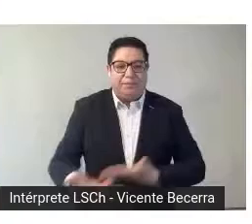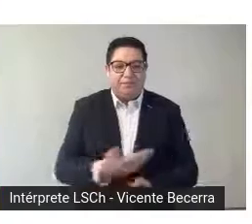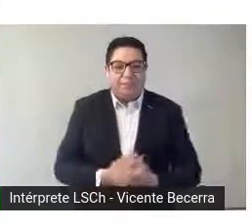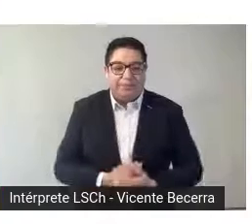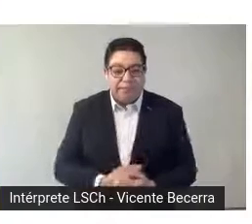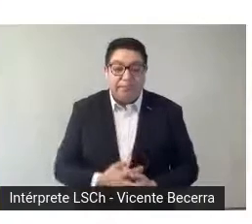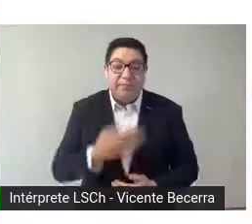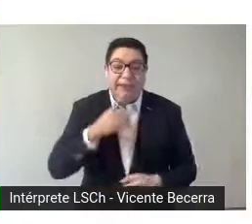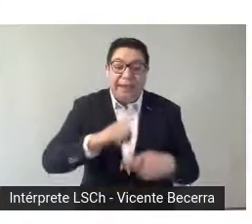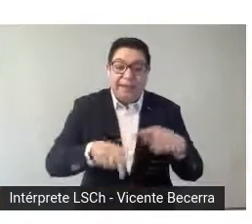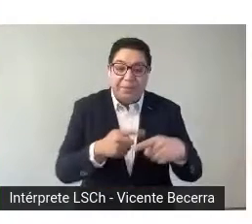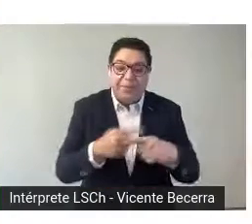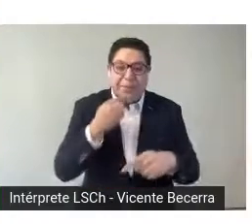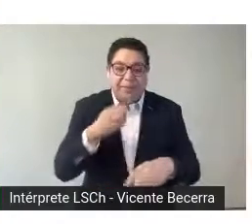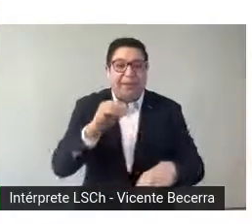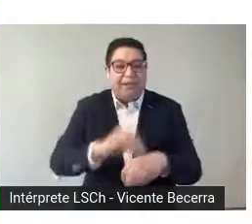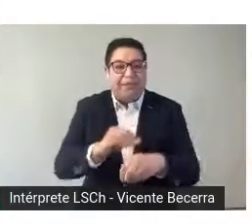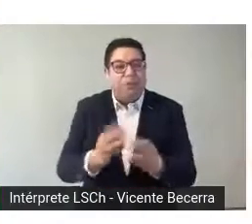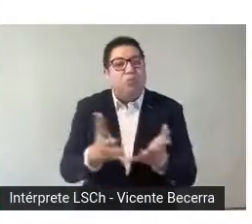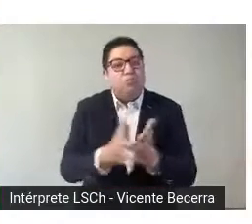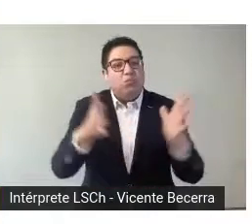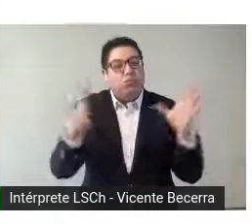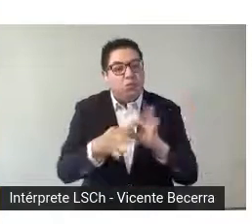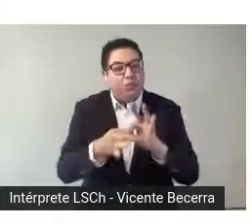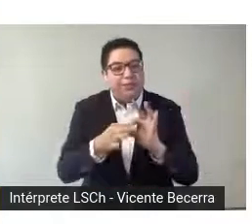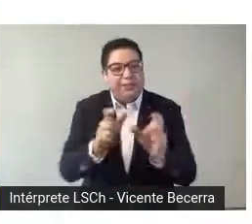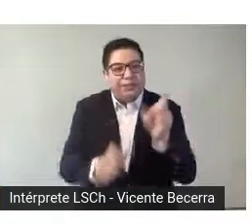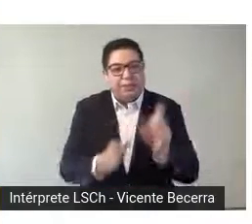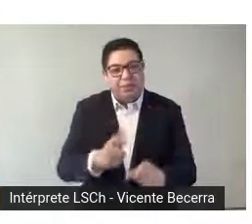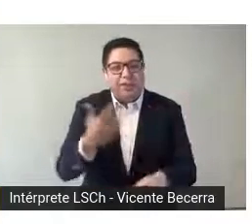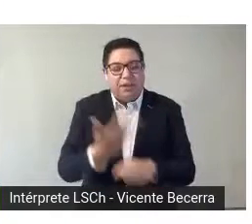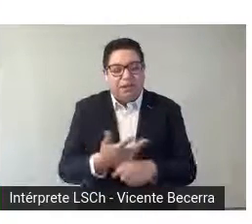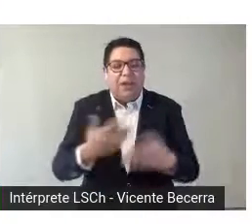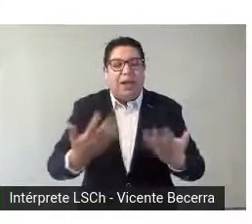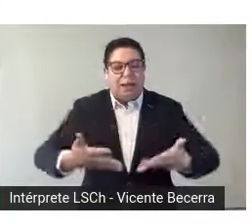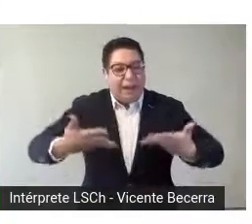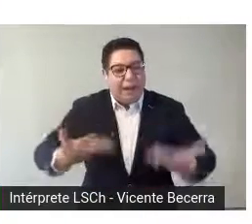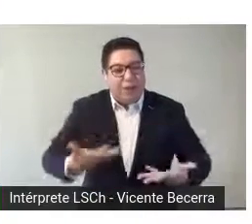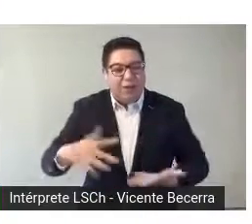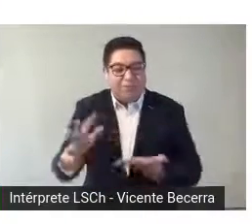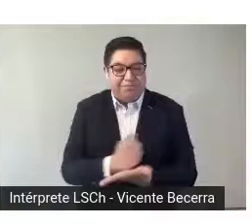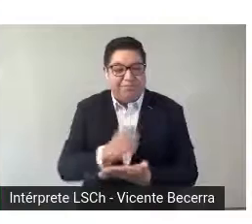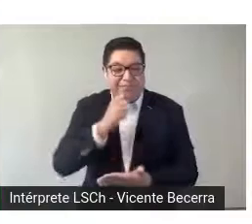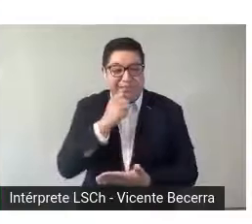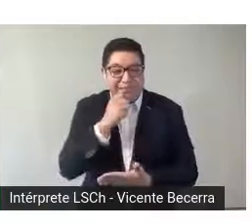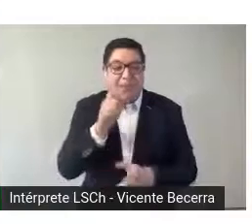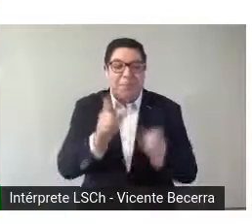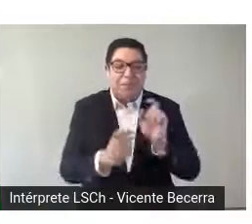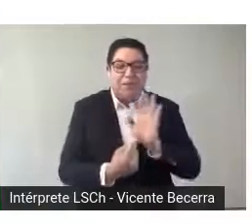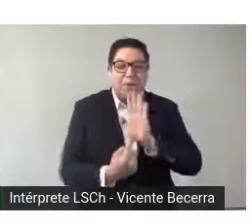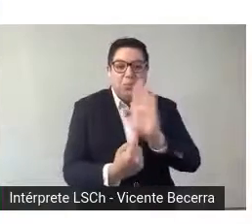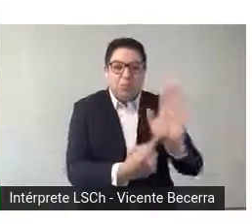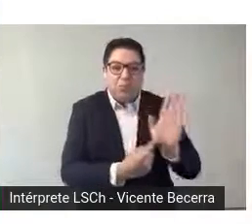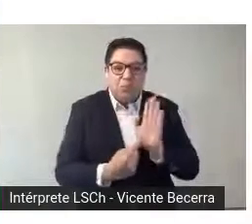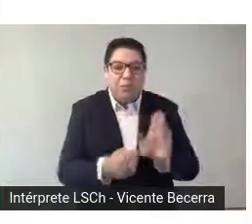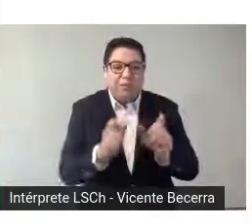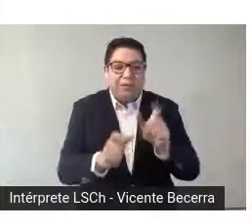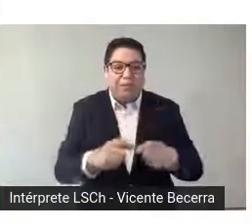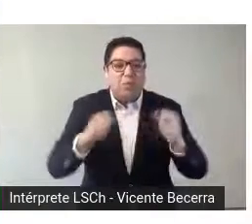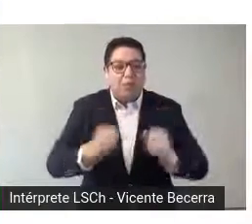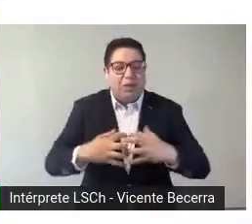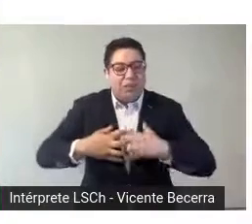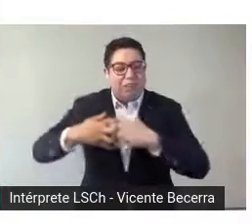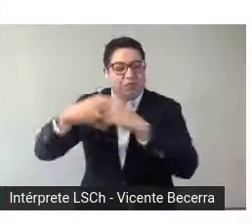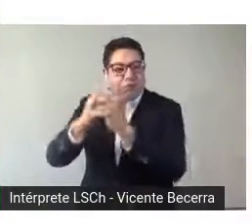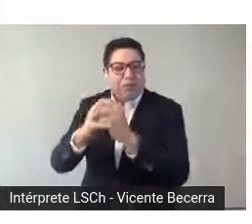Reitero, muchas gracias a todos y todos por hacer realidad este espacio que no busca nada más que visibilizar y fortalecer el